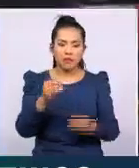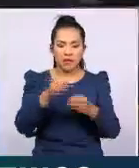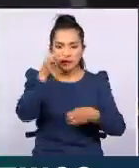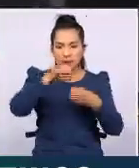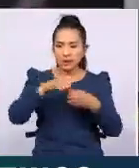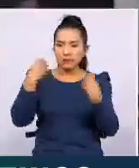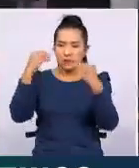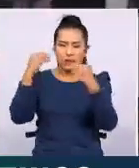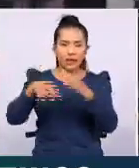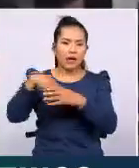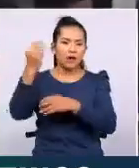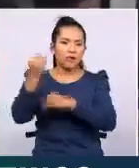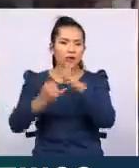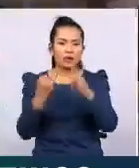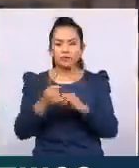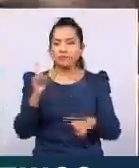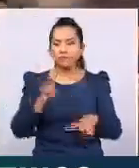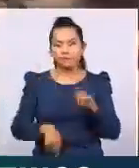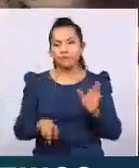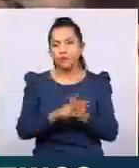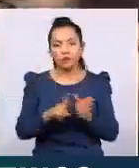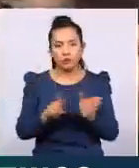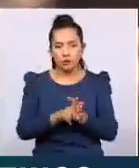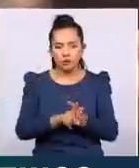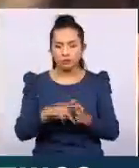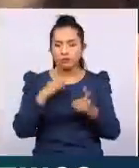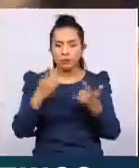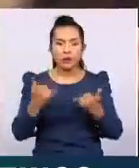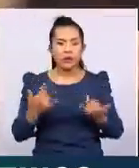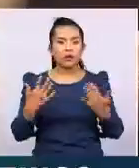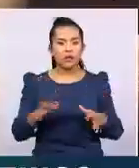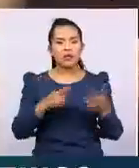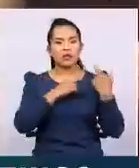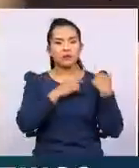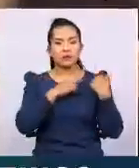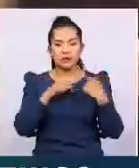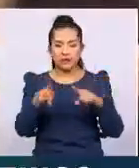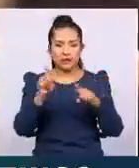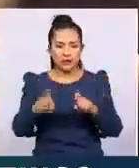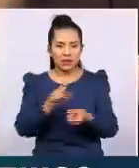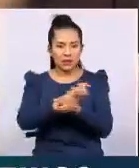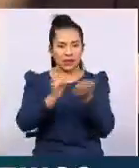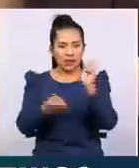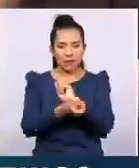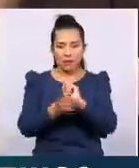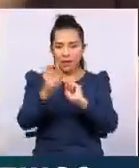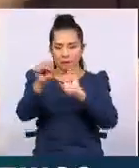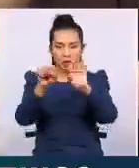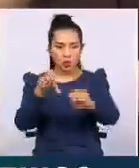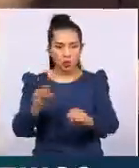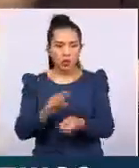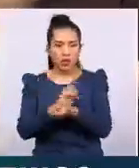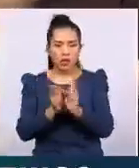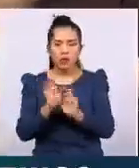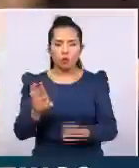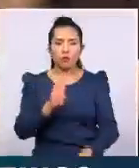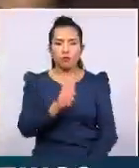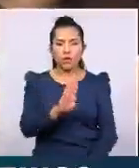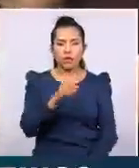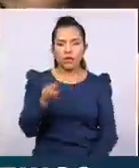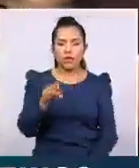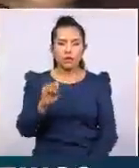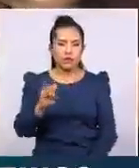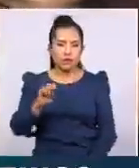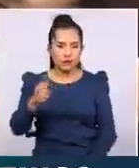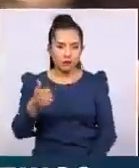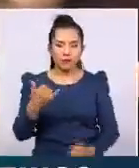combustible. Próximamente, en 2-3 semanas, estamos lanzando una nueva reestructuración dentro de lo que es el BESISA. Vamos a tener una campaña masífica,